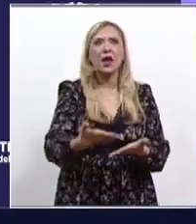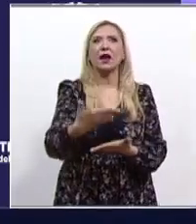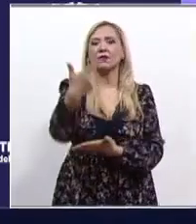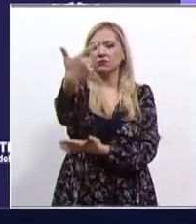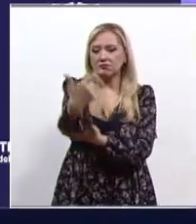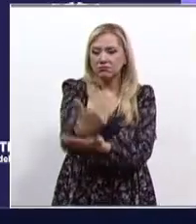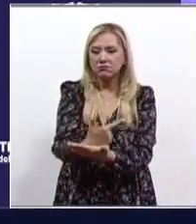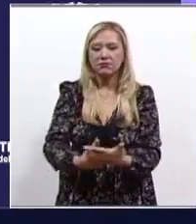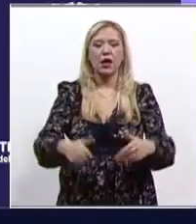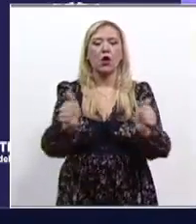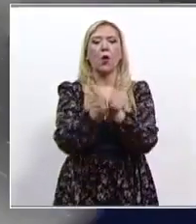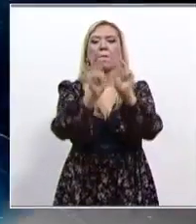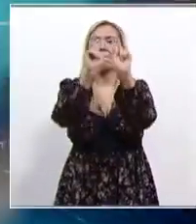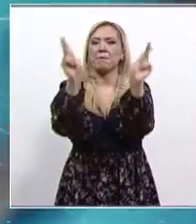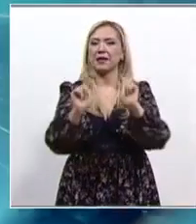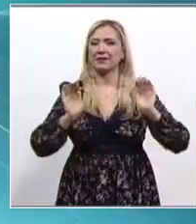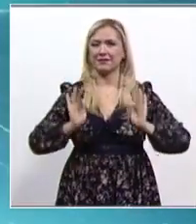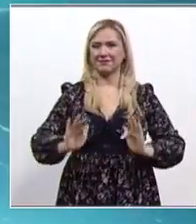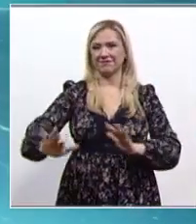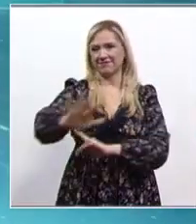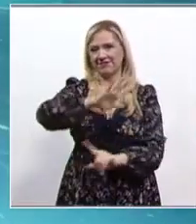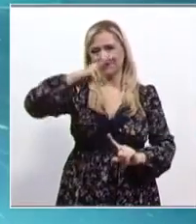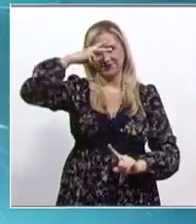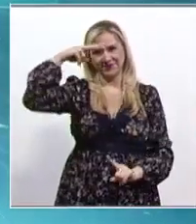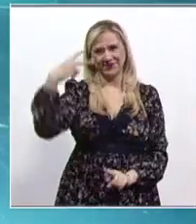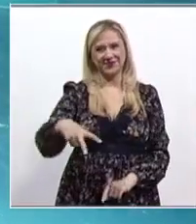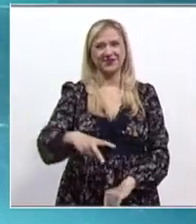paz en el país.